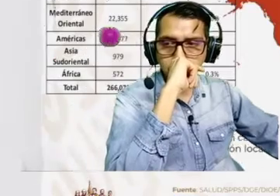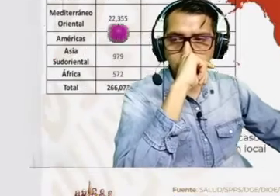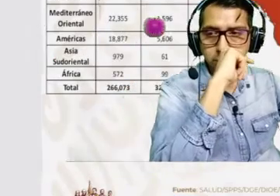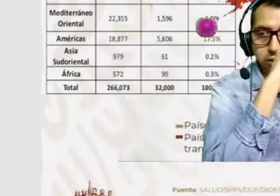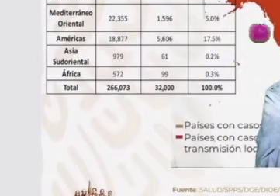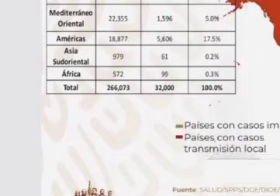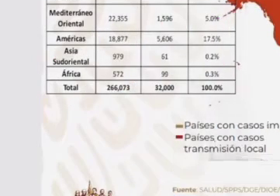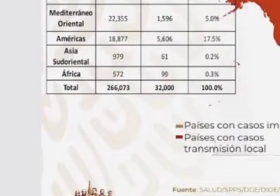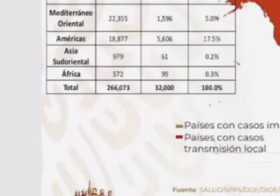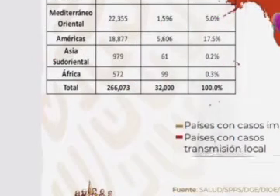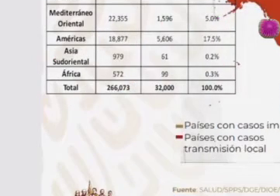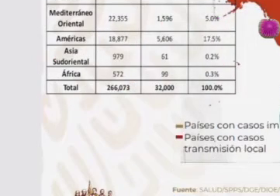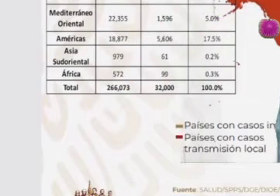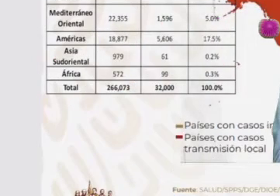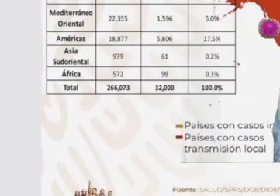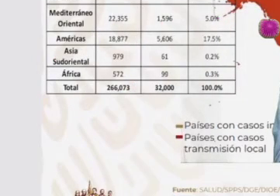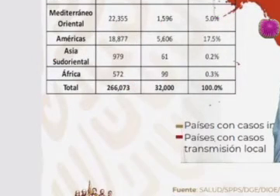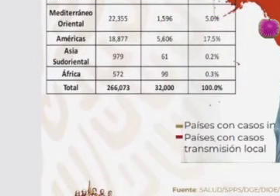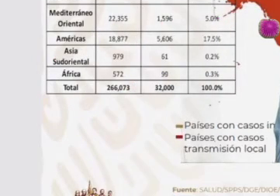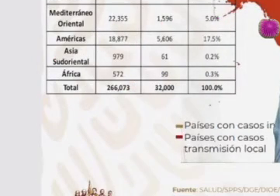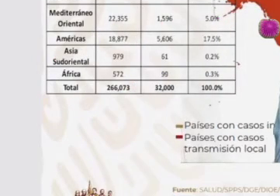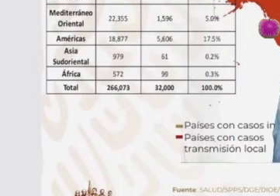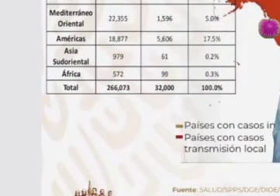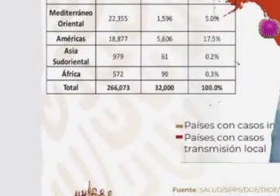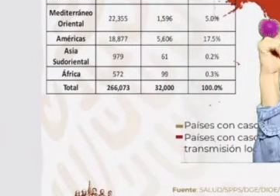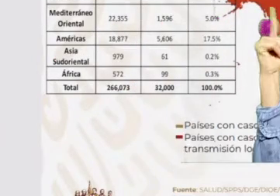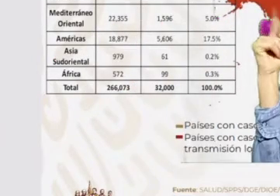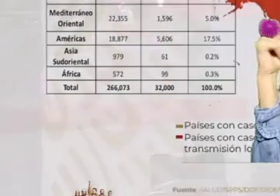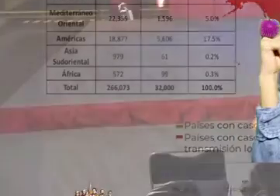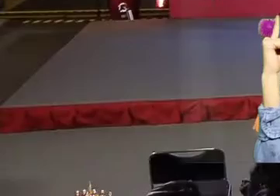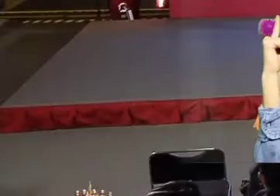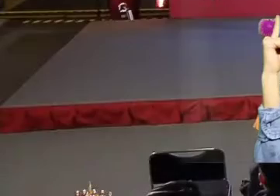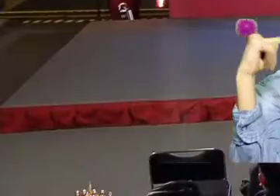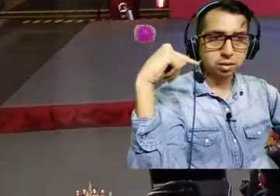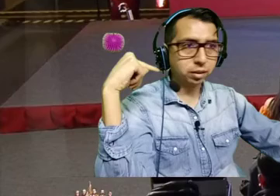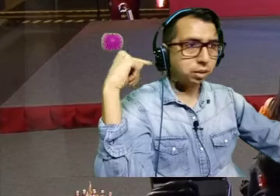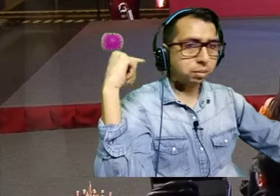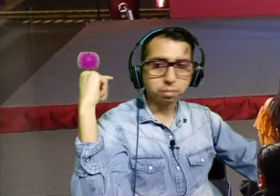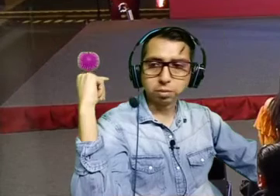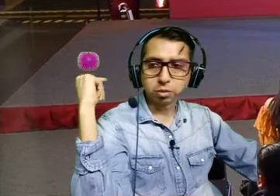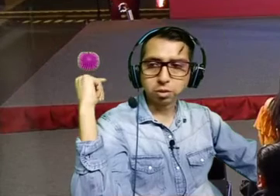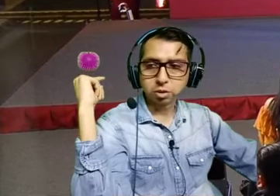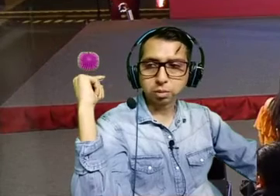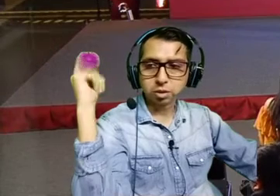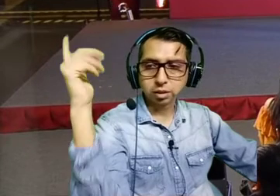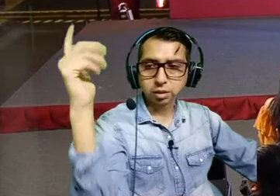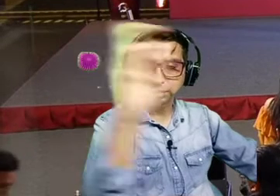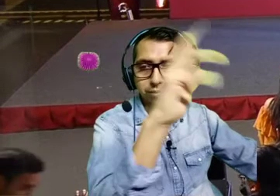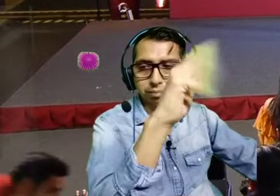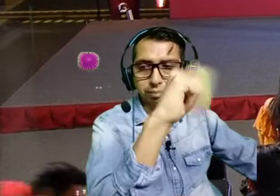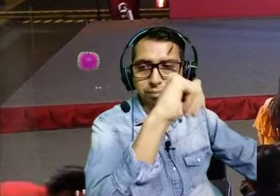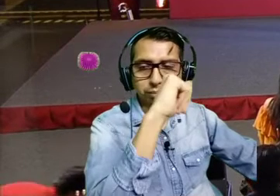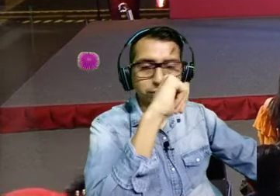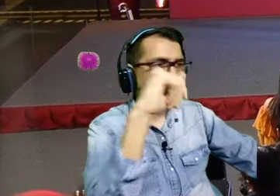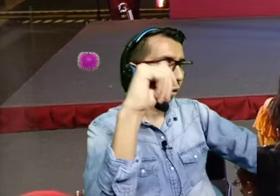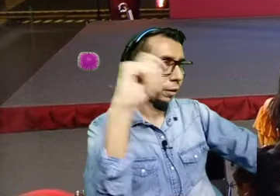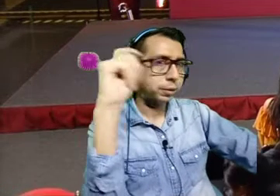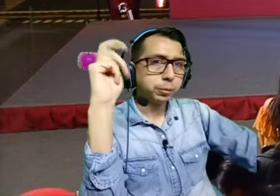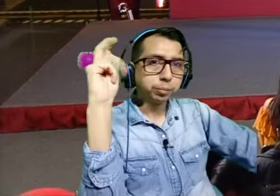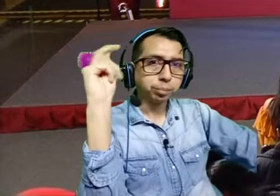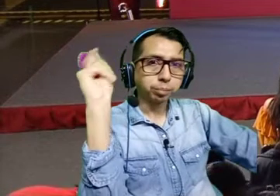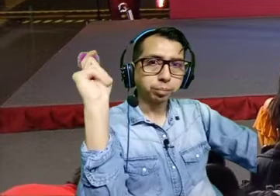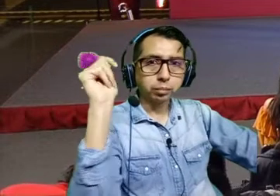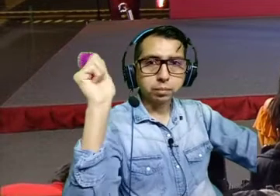Y luego vamos aquí a Europa. Aquí, y en América el 17.5%.